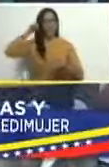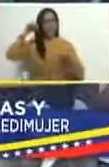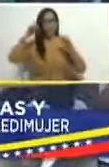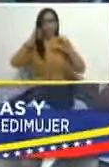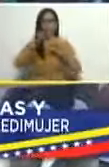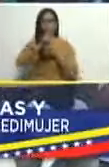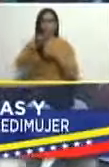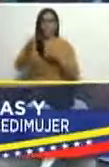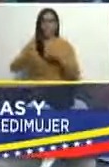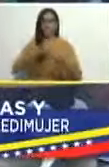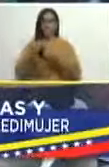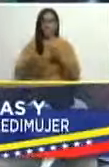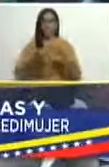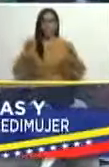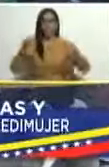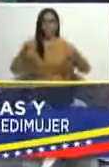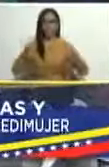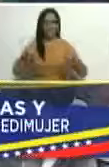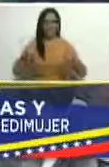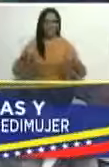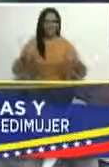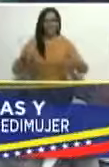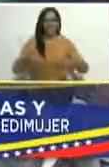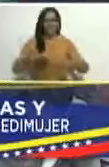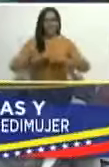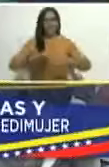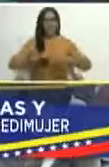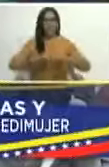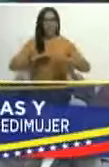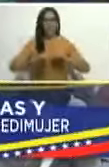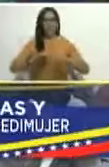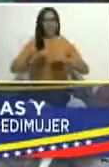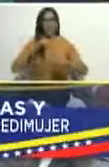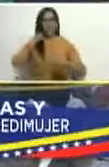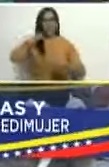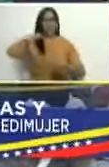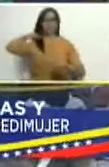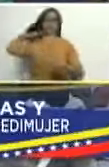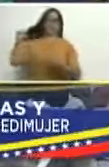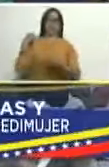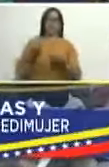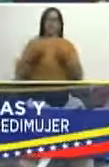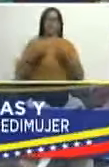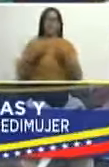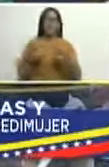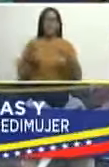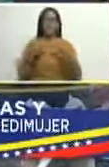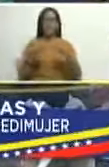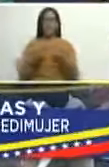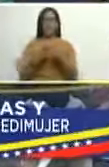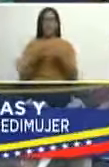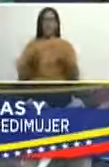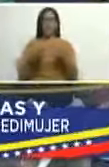aquí, de esta gran movilización, los pasan a todos sus grupos de